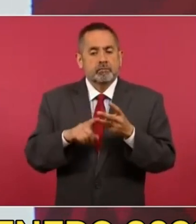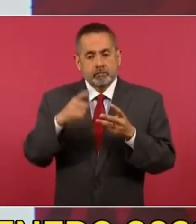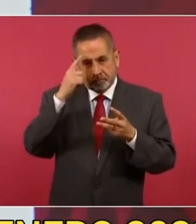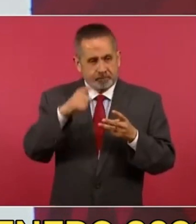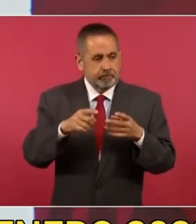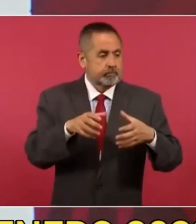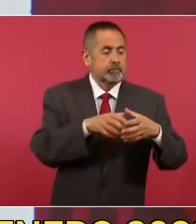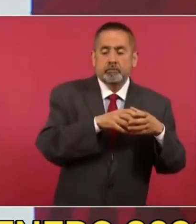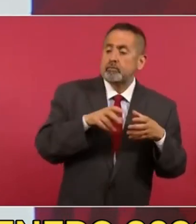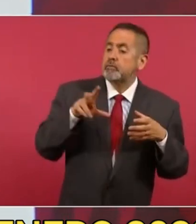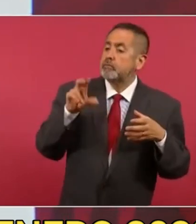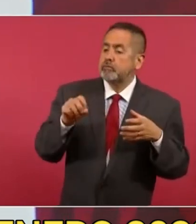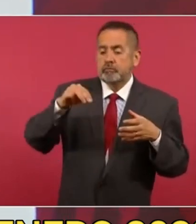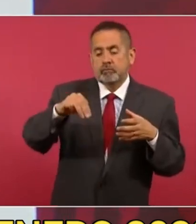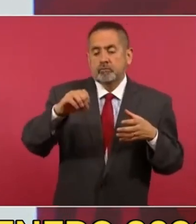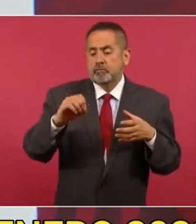antimonopólicas,